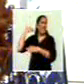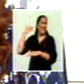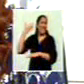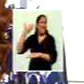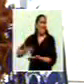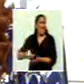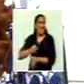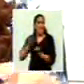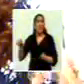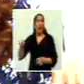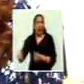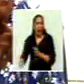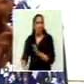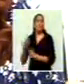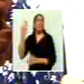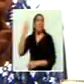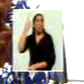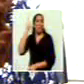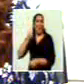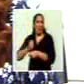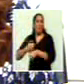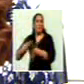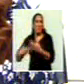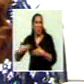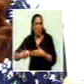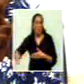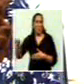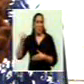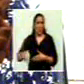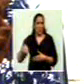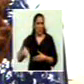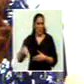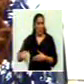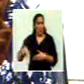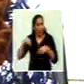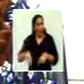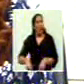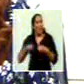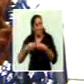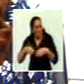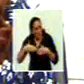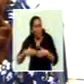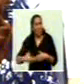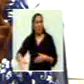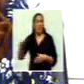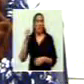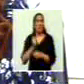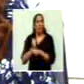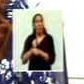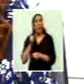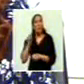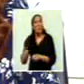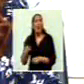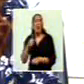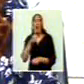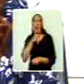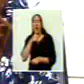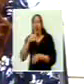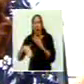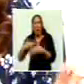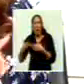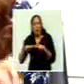es ciudad. Hoy estamos iniciando la obra de tratamiento de los